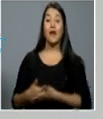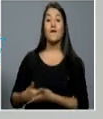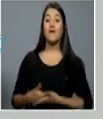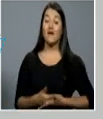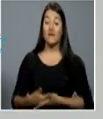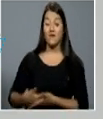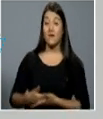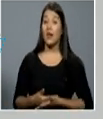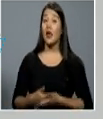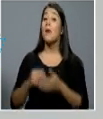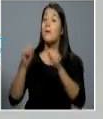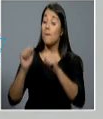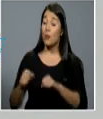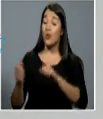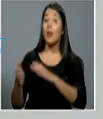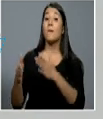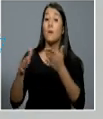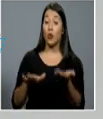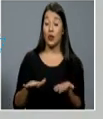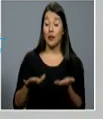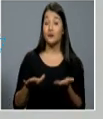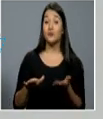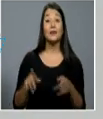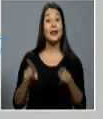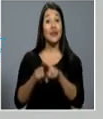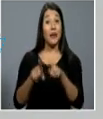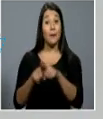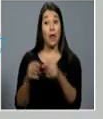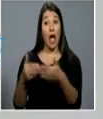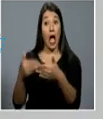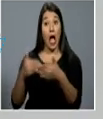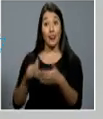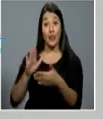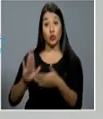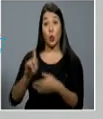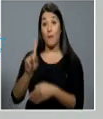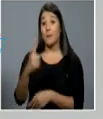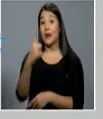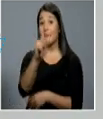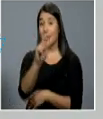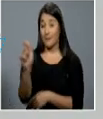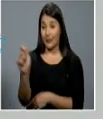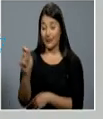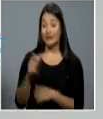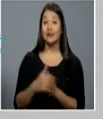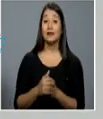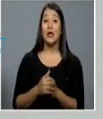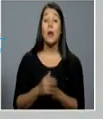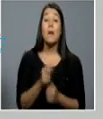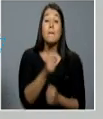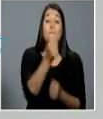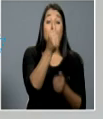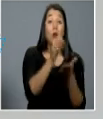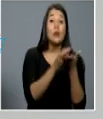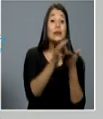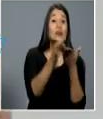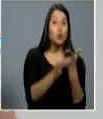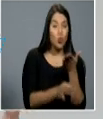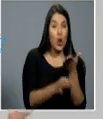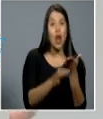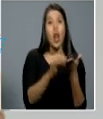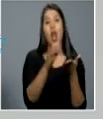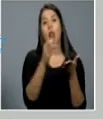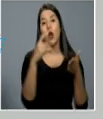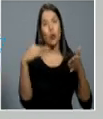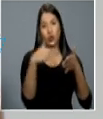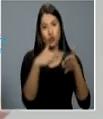ese recién nacido pueda fallecer, de hecho, antes de su primer mes de vida. A menor nivel de escolaridad de la madre, sobre todo si es